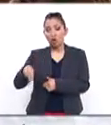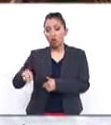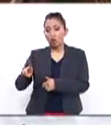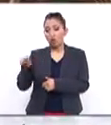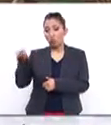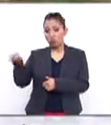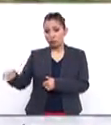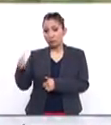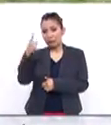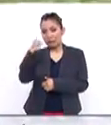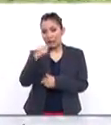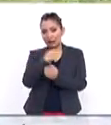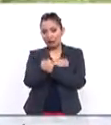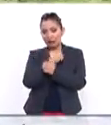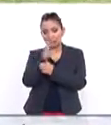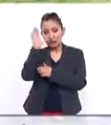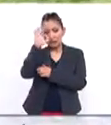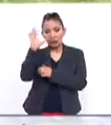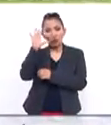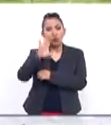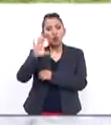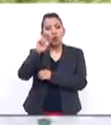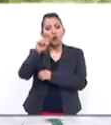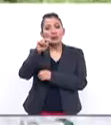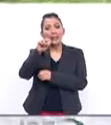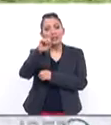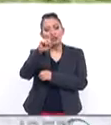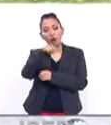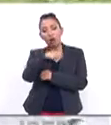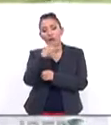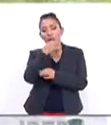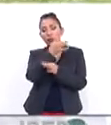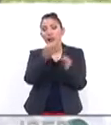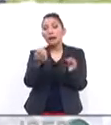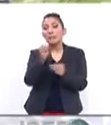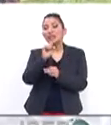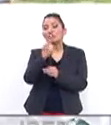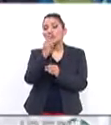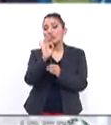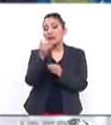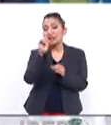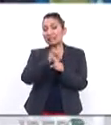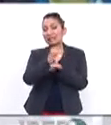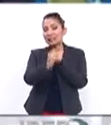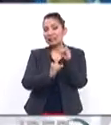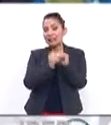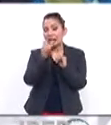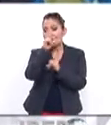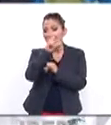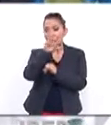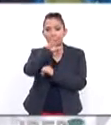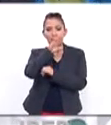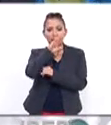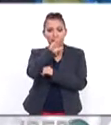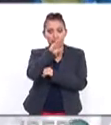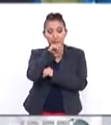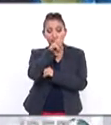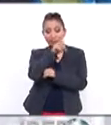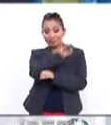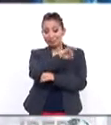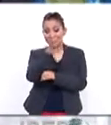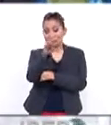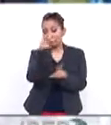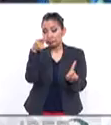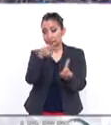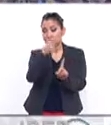las Naciones Unidas para la Educación, Ciencia y la Cultura, UNESCO, proclamó el 21 de febrero Día Internacional de la Lengua Materna. Esta fecha